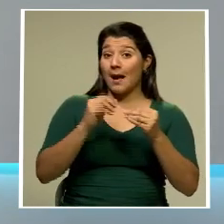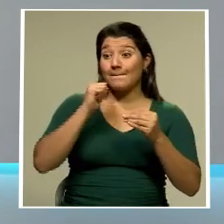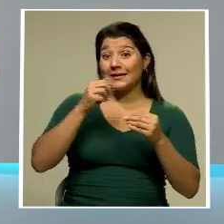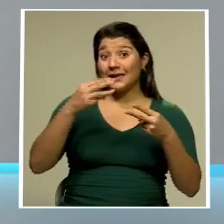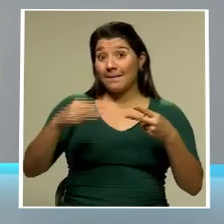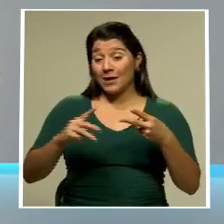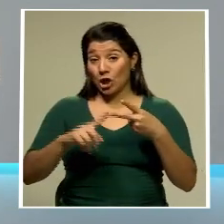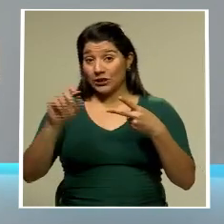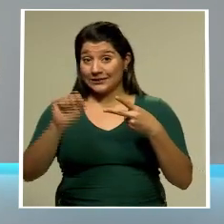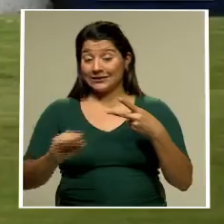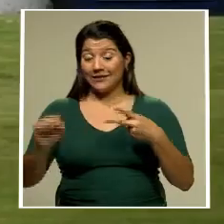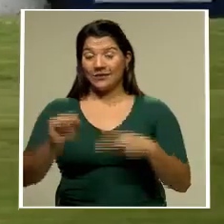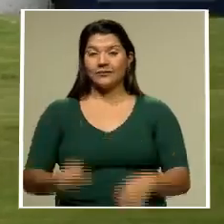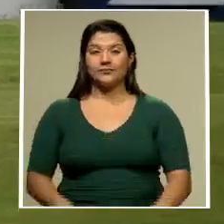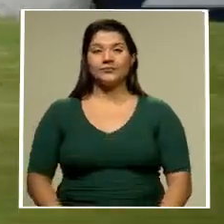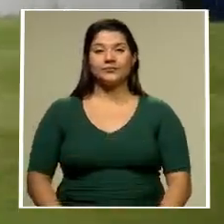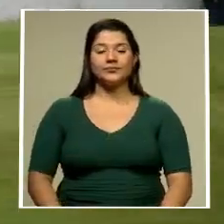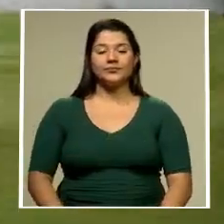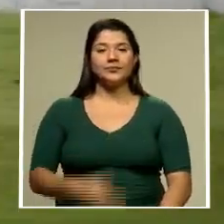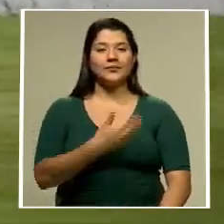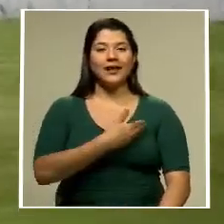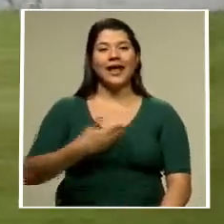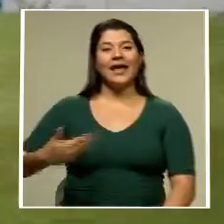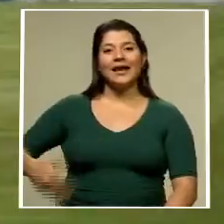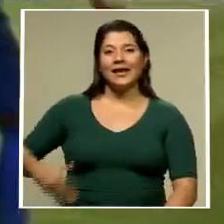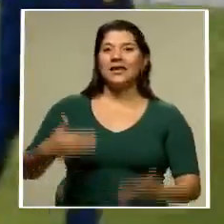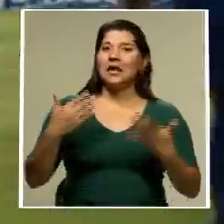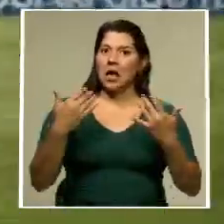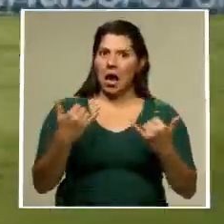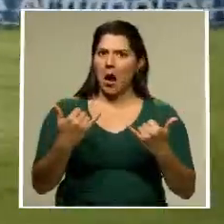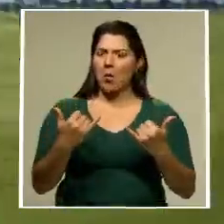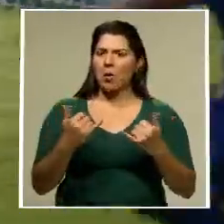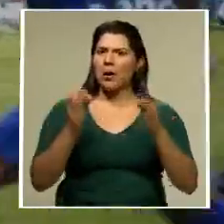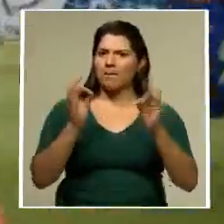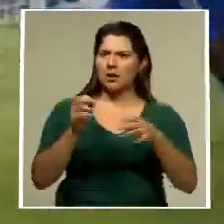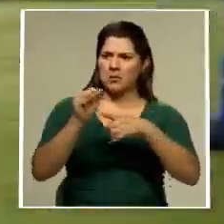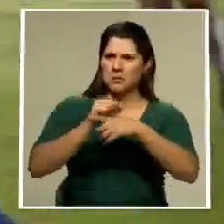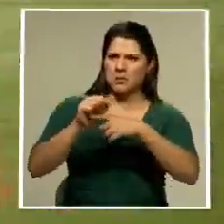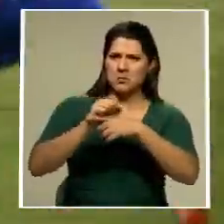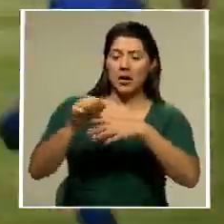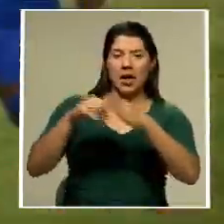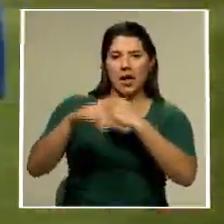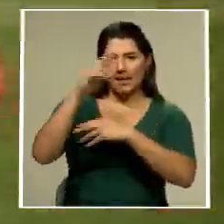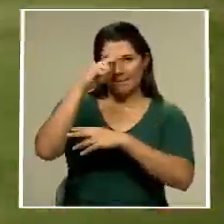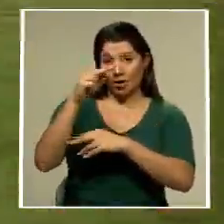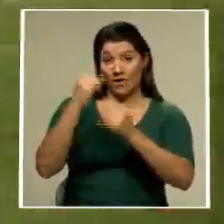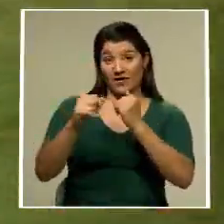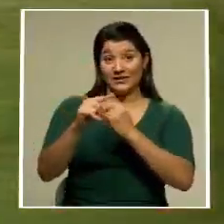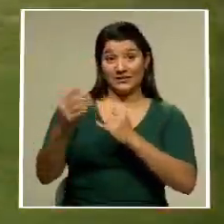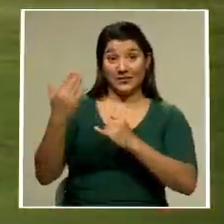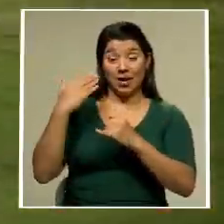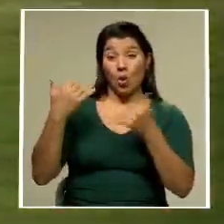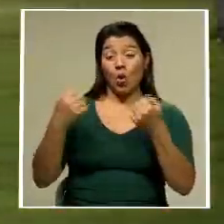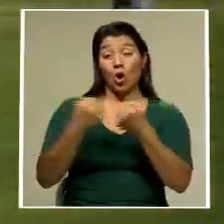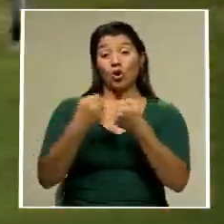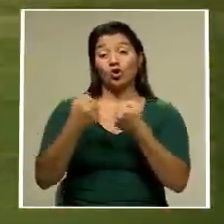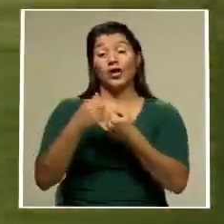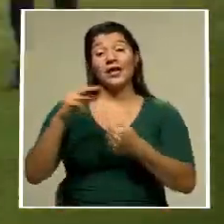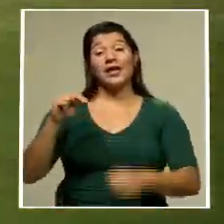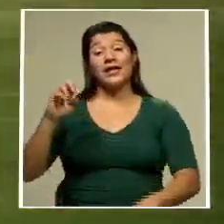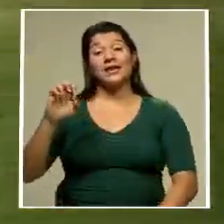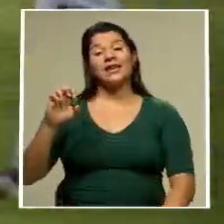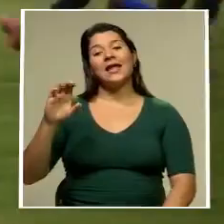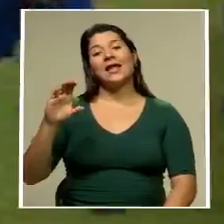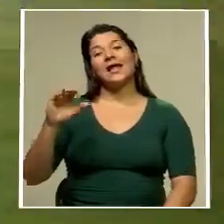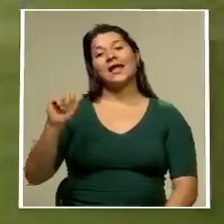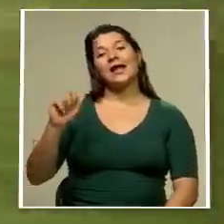próximo sábado. Herediano lleva buen pie en su pretemporada por suelo mexicano. El fin de semana anterior enfrentó al Necaxa igualando